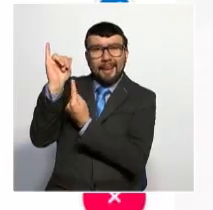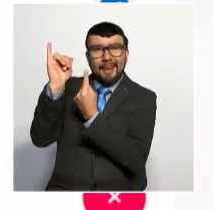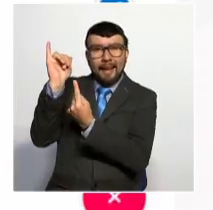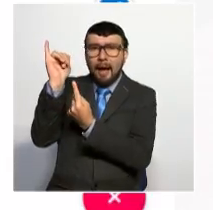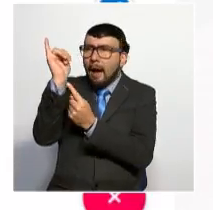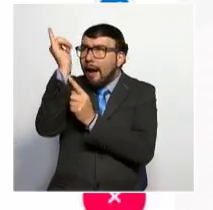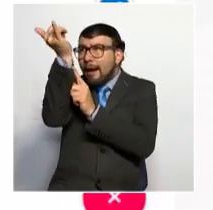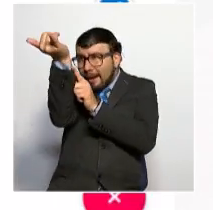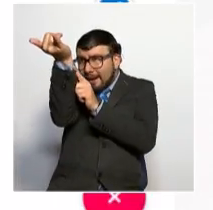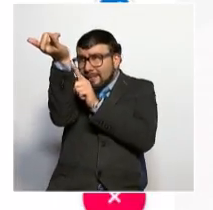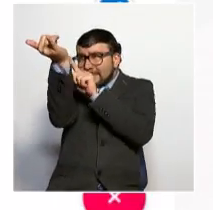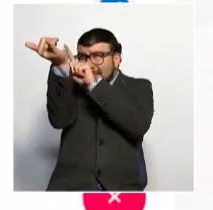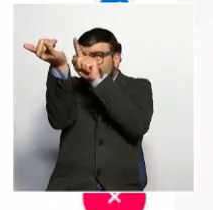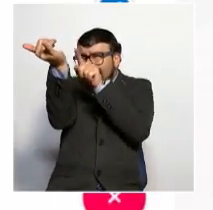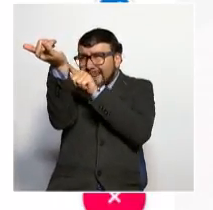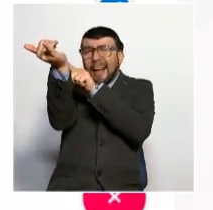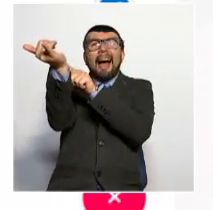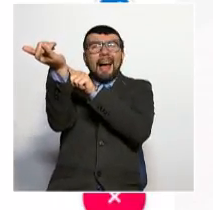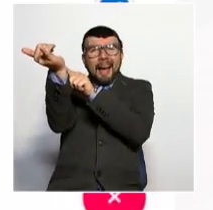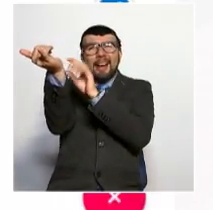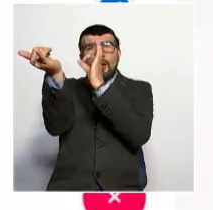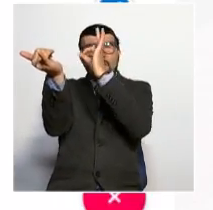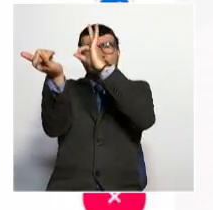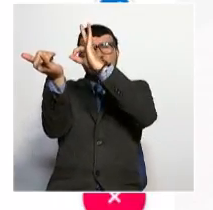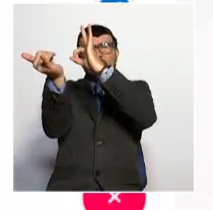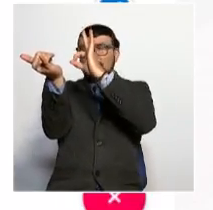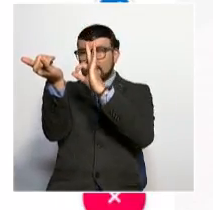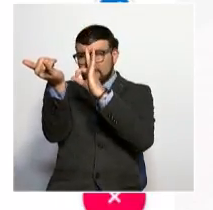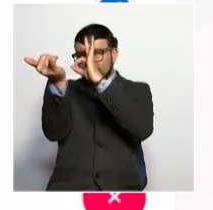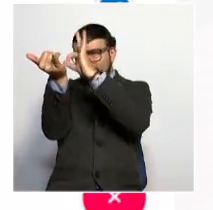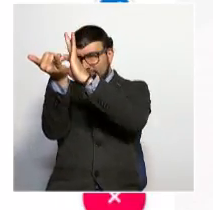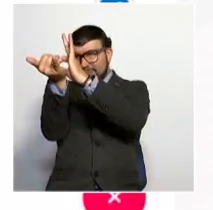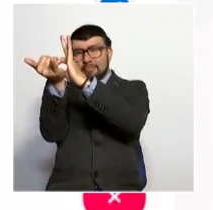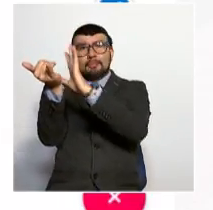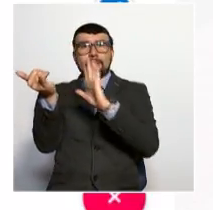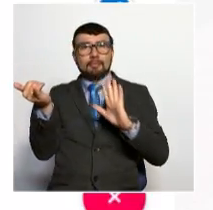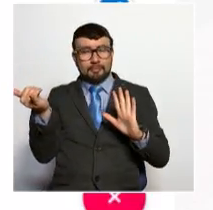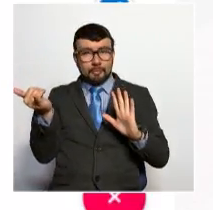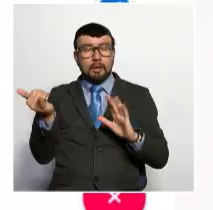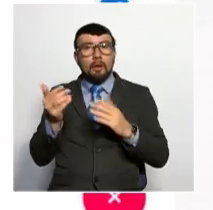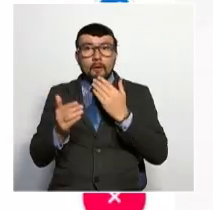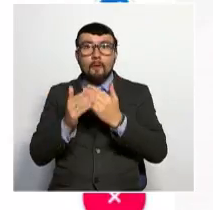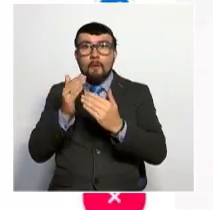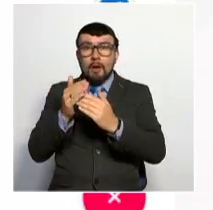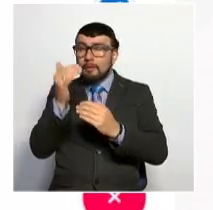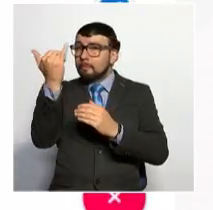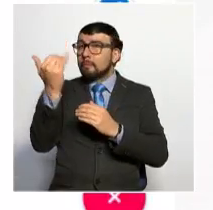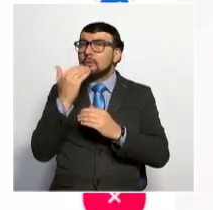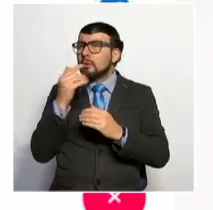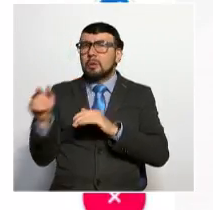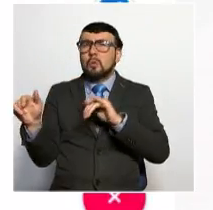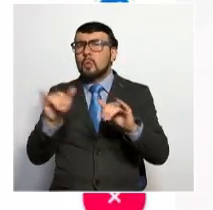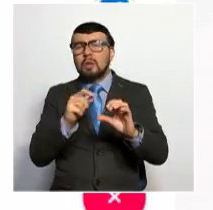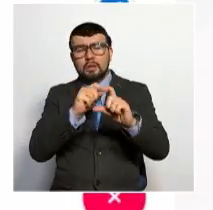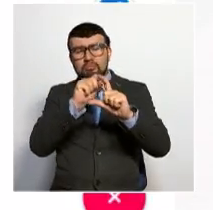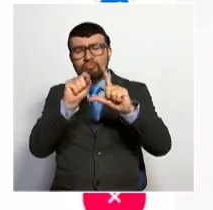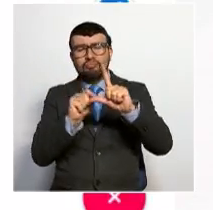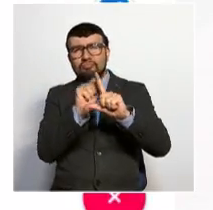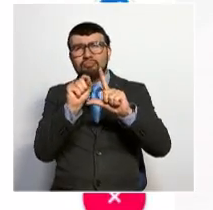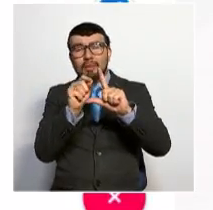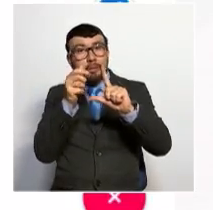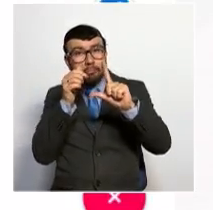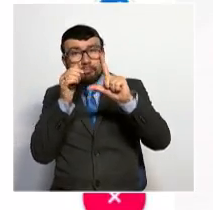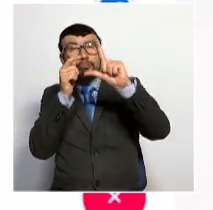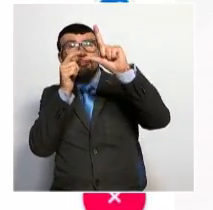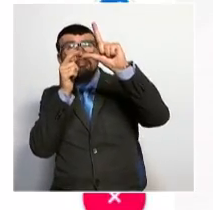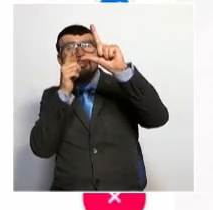de frente. El cuello uterino lo podemos ver muy fácilmente cuando ponemos un espéculo, como cuando se hace la citología. Esto es lo que